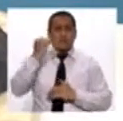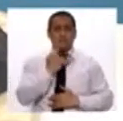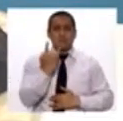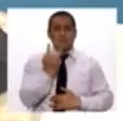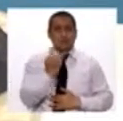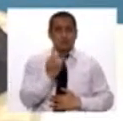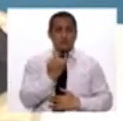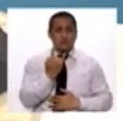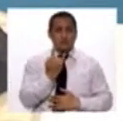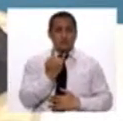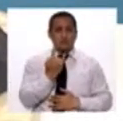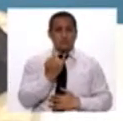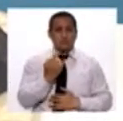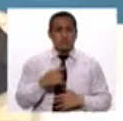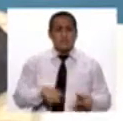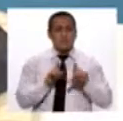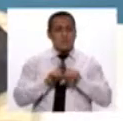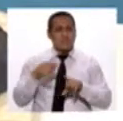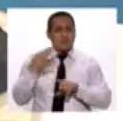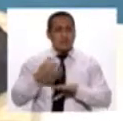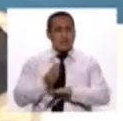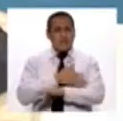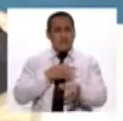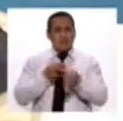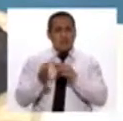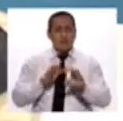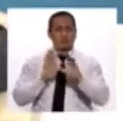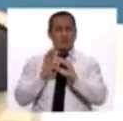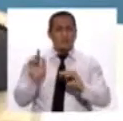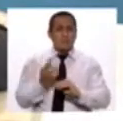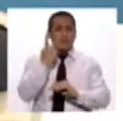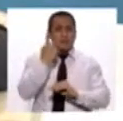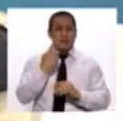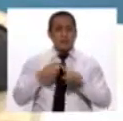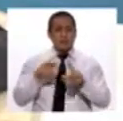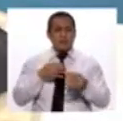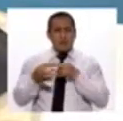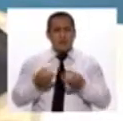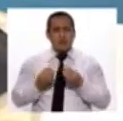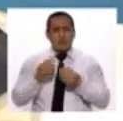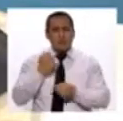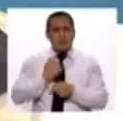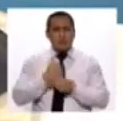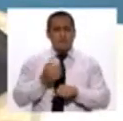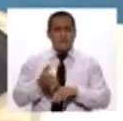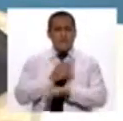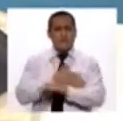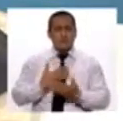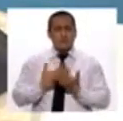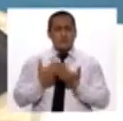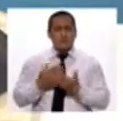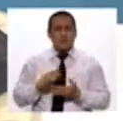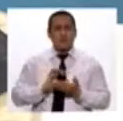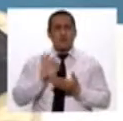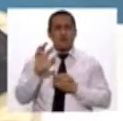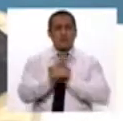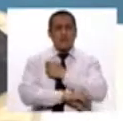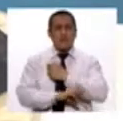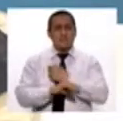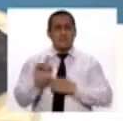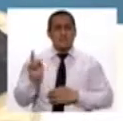Unidos de Norteamérica. Siempre se había dicho que la Constitución primaba, pero no quedaba claro cómo operaba esto. En un precedente norteamericano